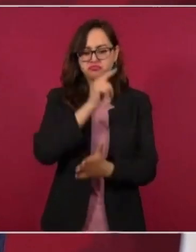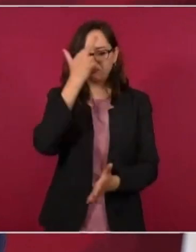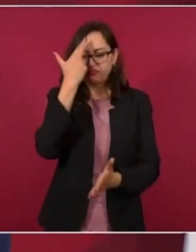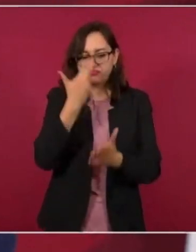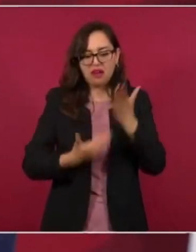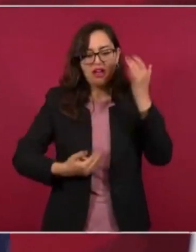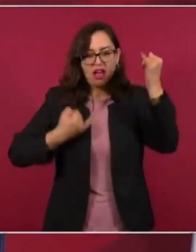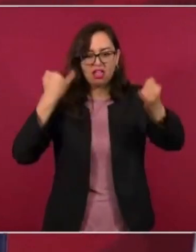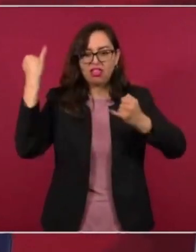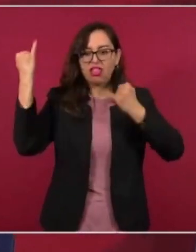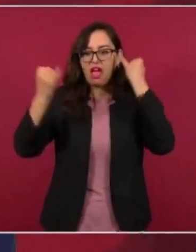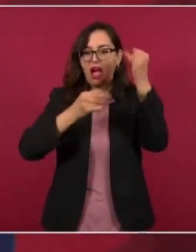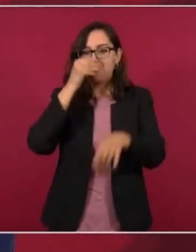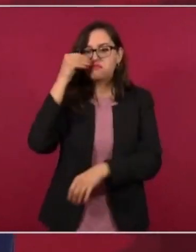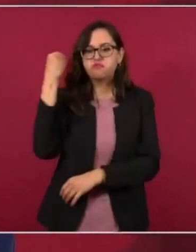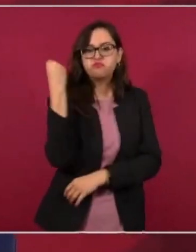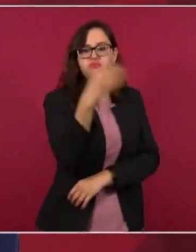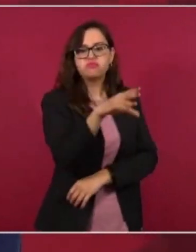se inventaban